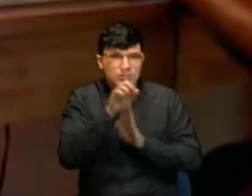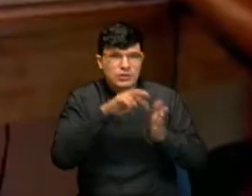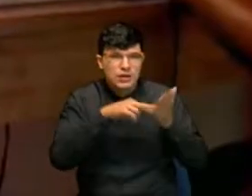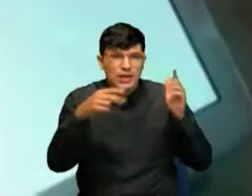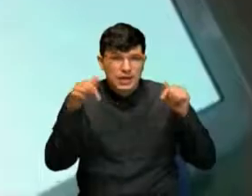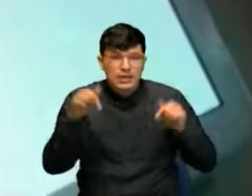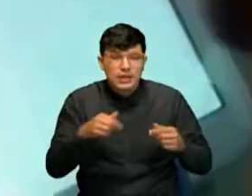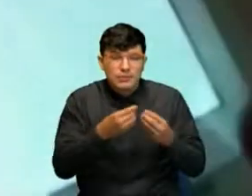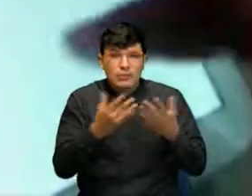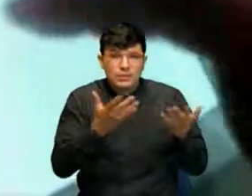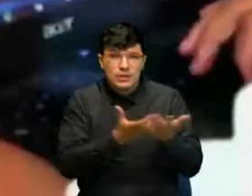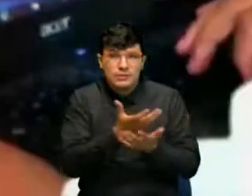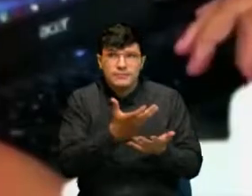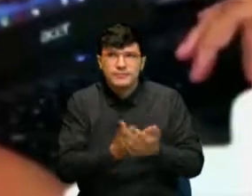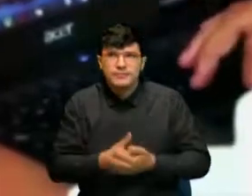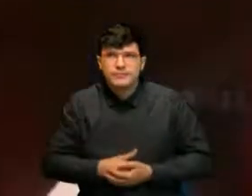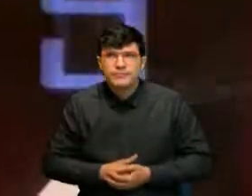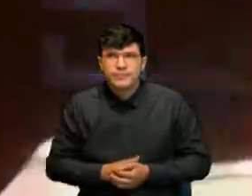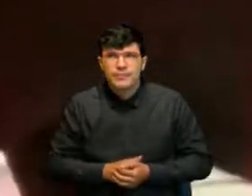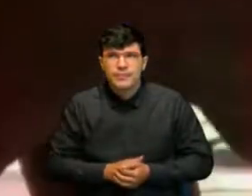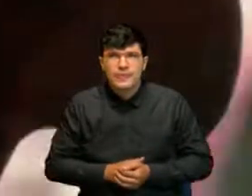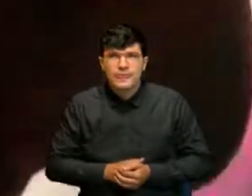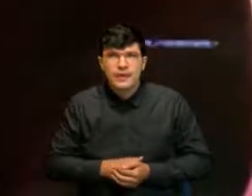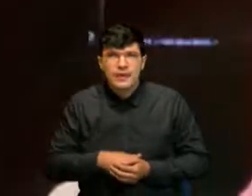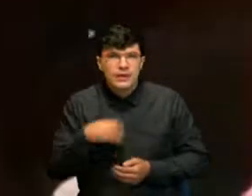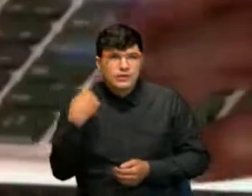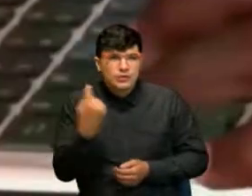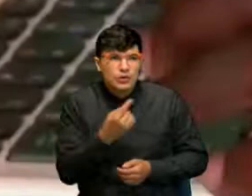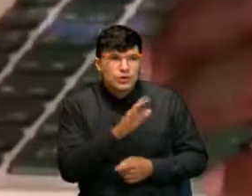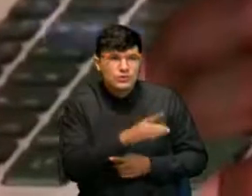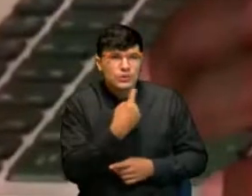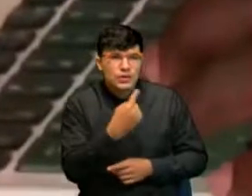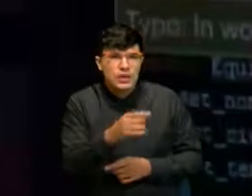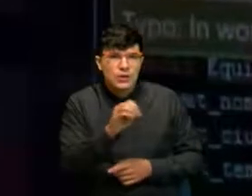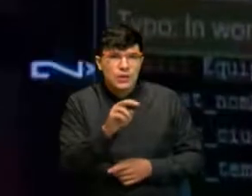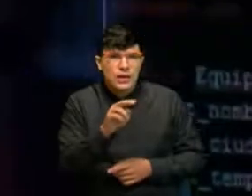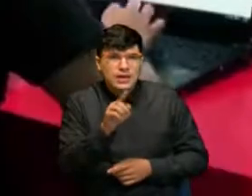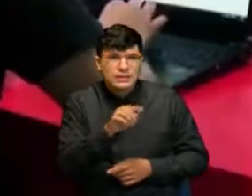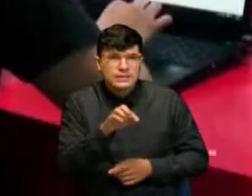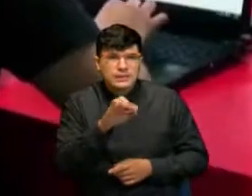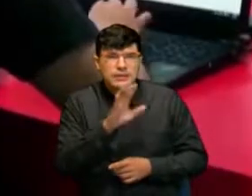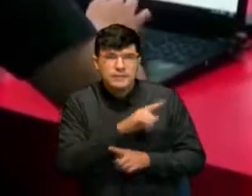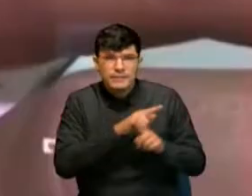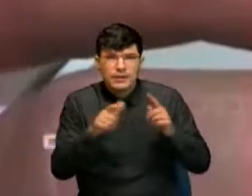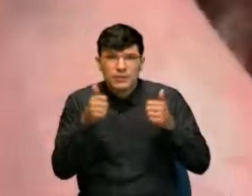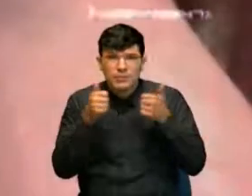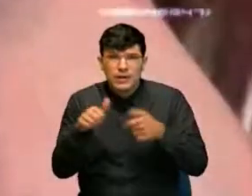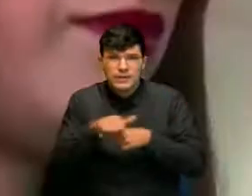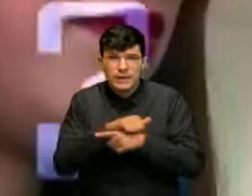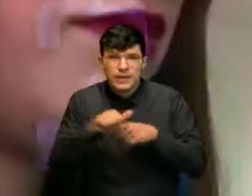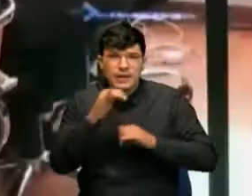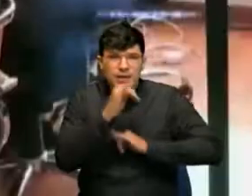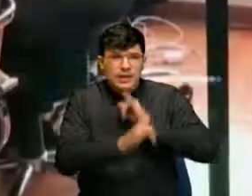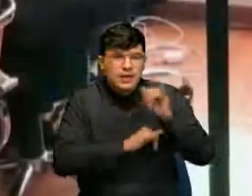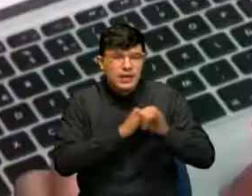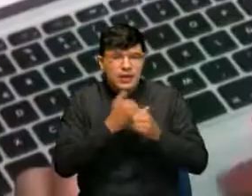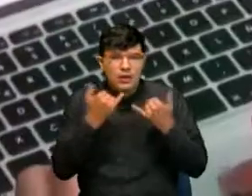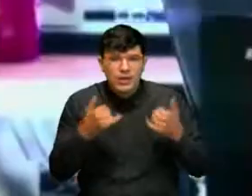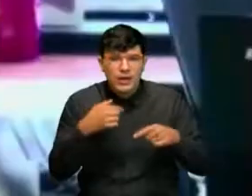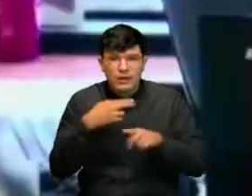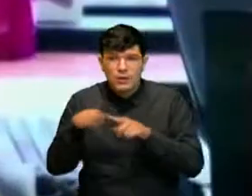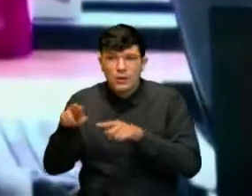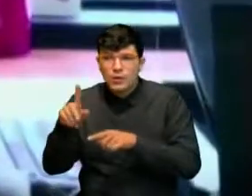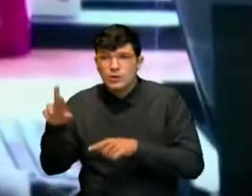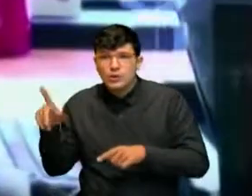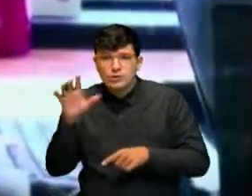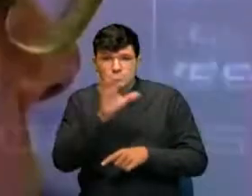esas recomendaciones. No necesariamente porque lo diga la OECD, sino porque son buenas prácticas internacionales que otros países ya se